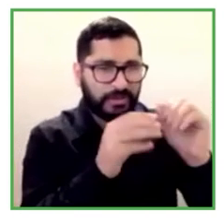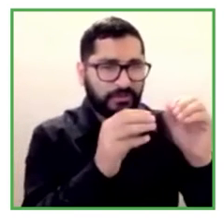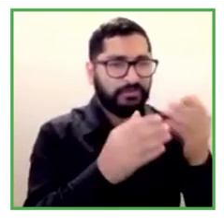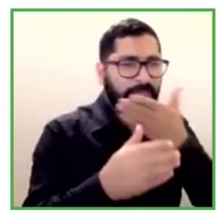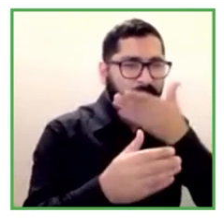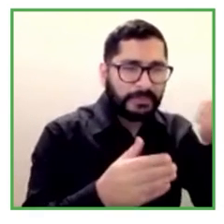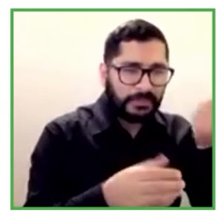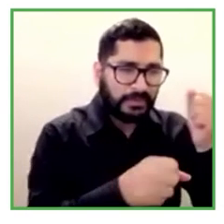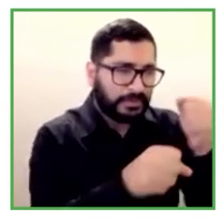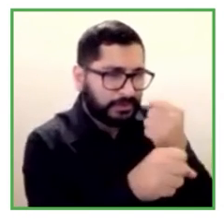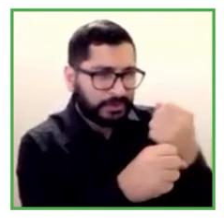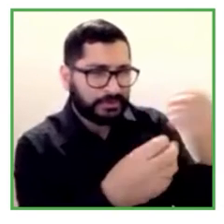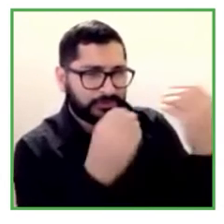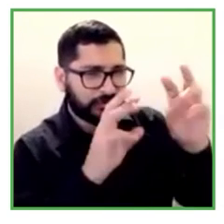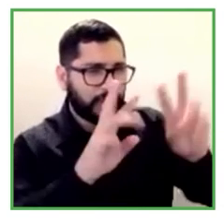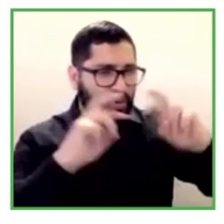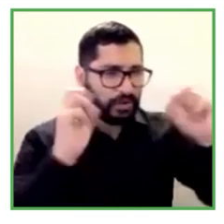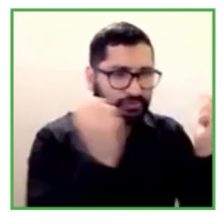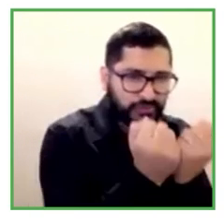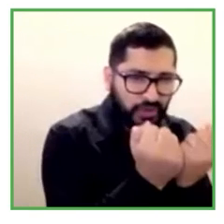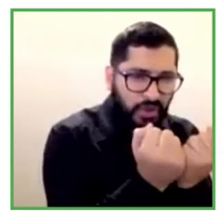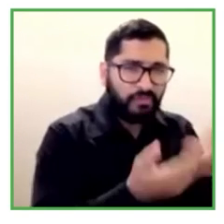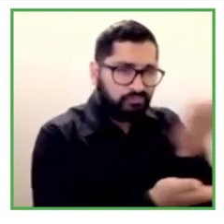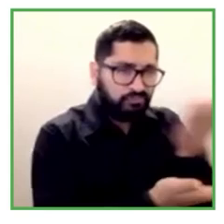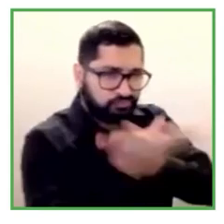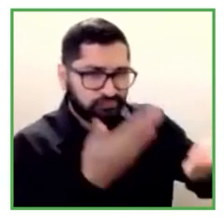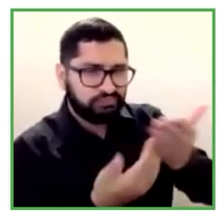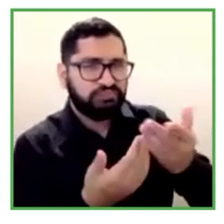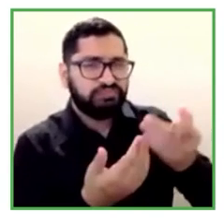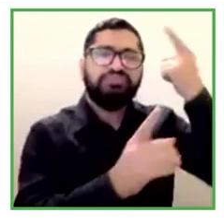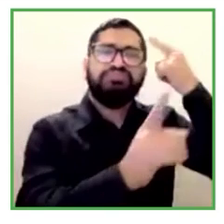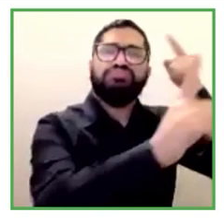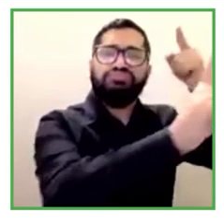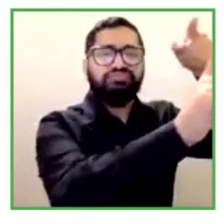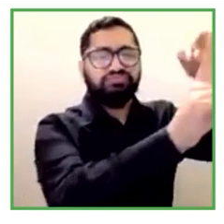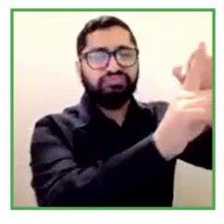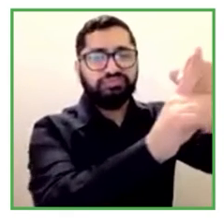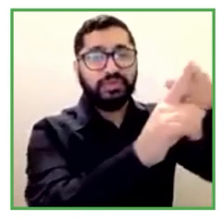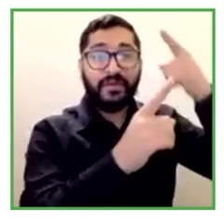desarrollo de productos en beneficio de todos nuestros clientes y también colaboradores.